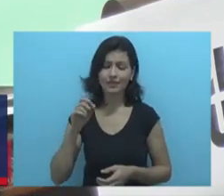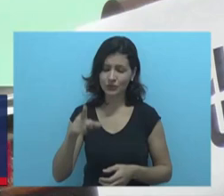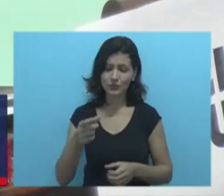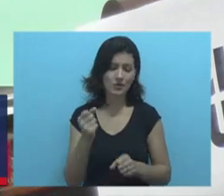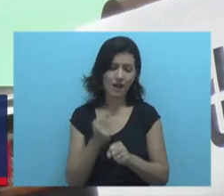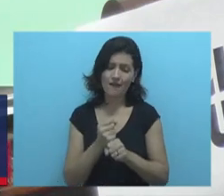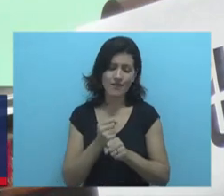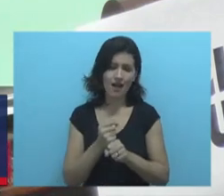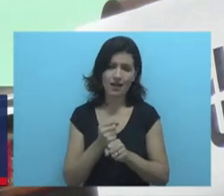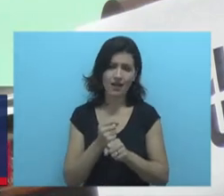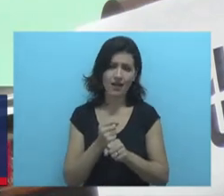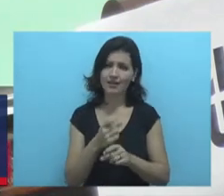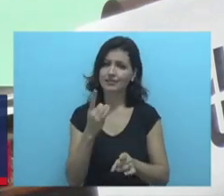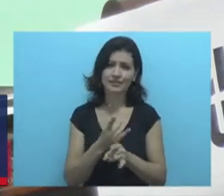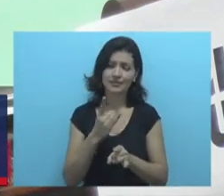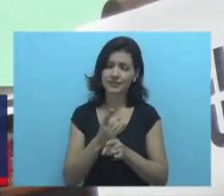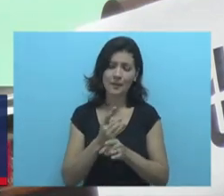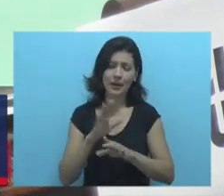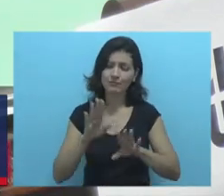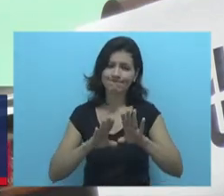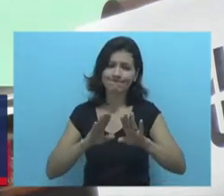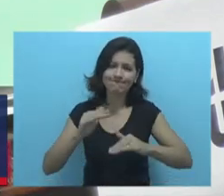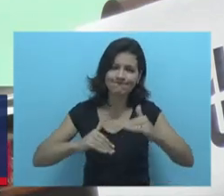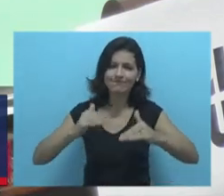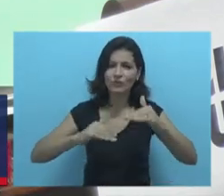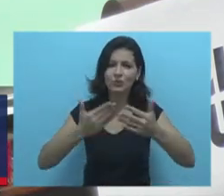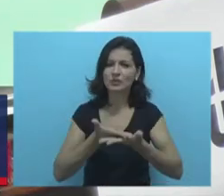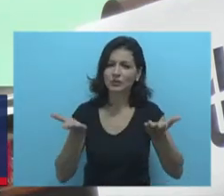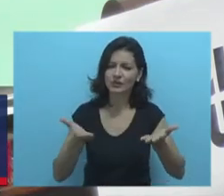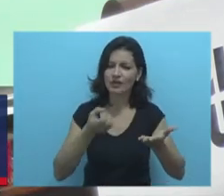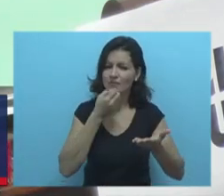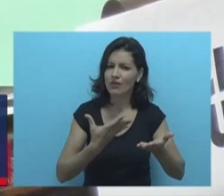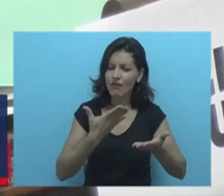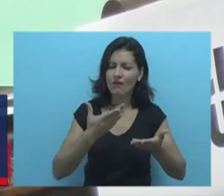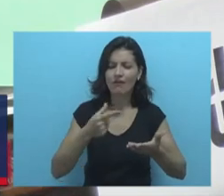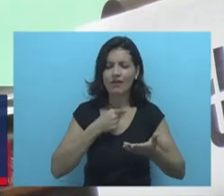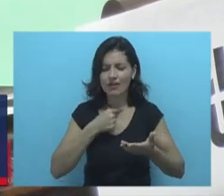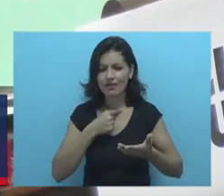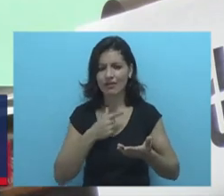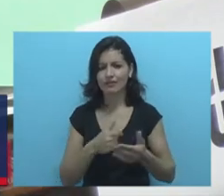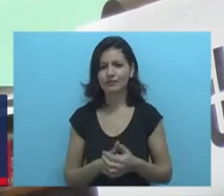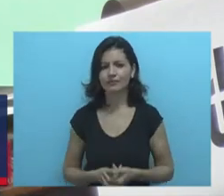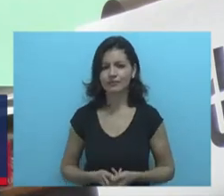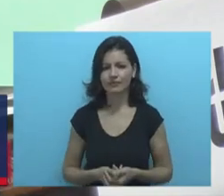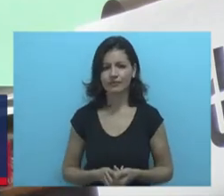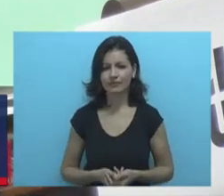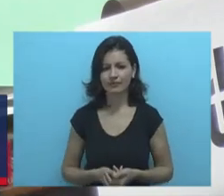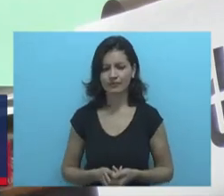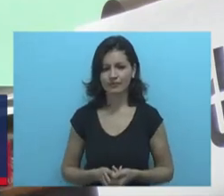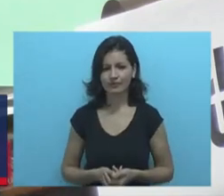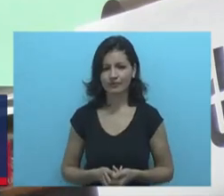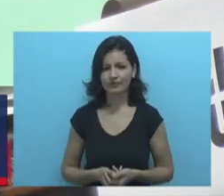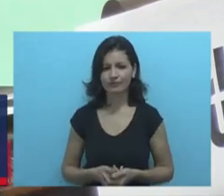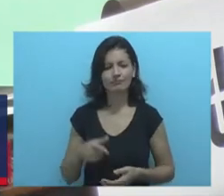a esto, a construir una sociedad mejor. Y Estuvo sin